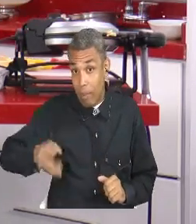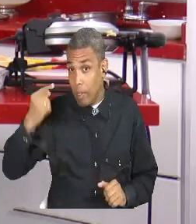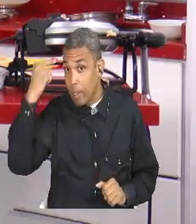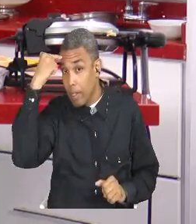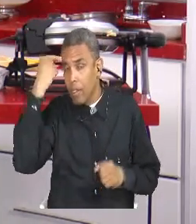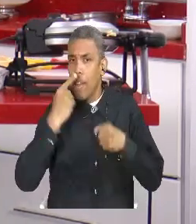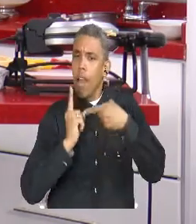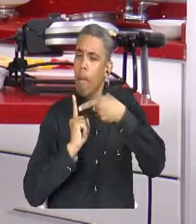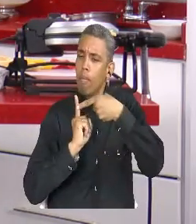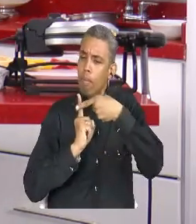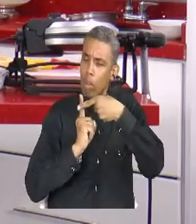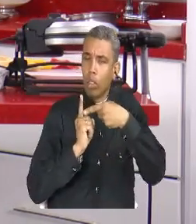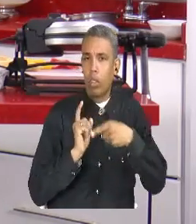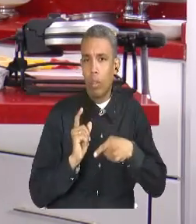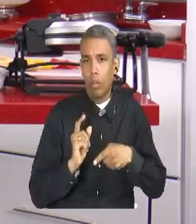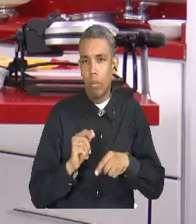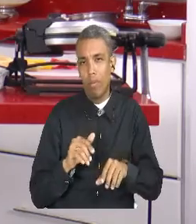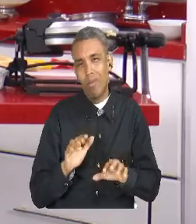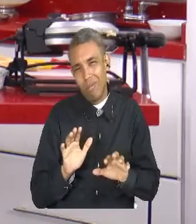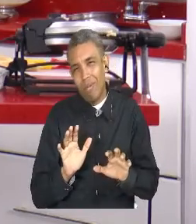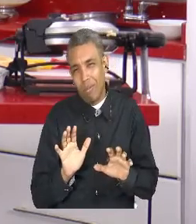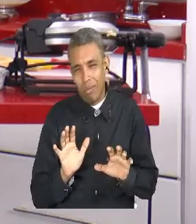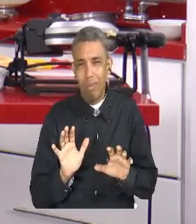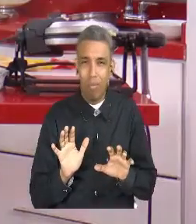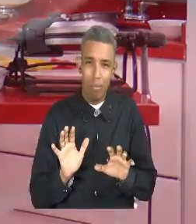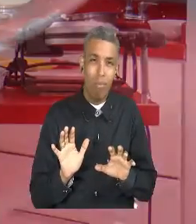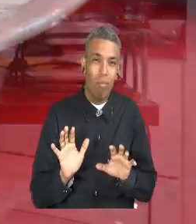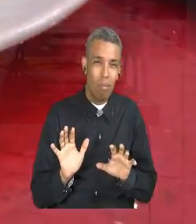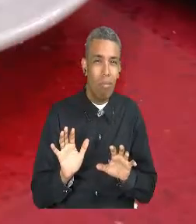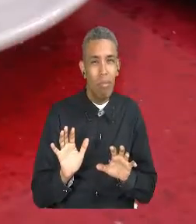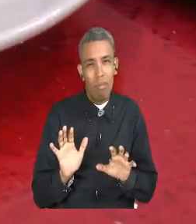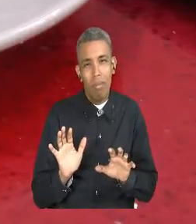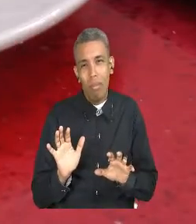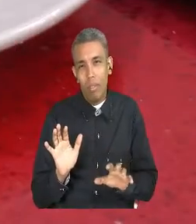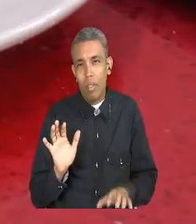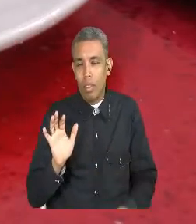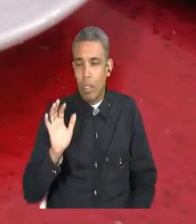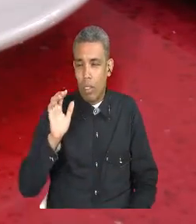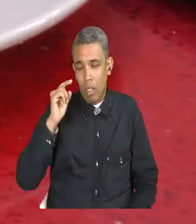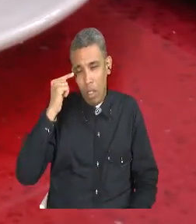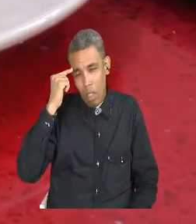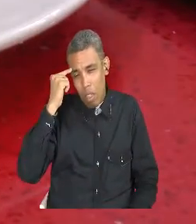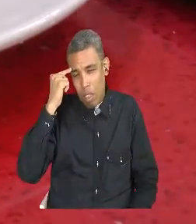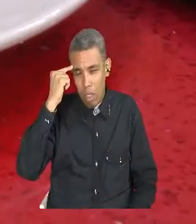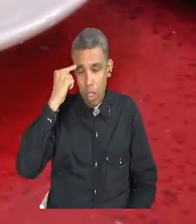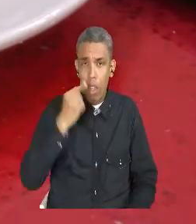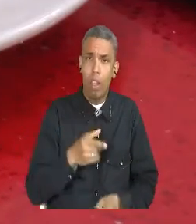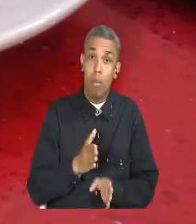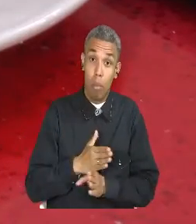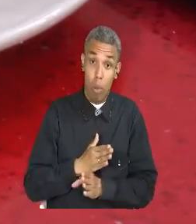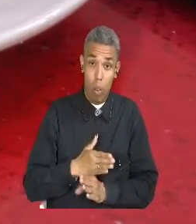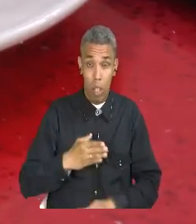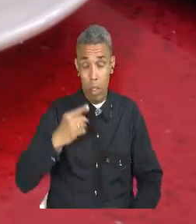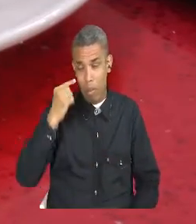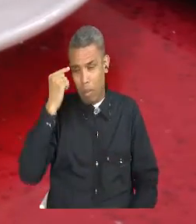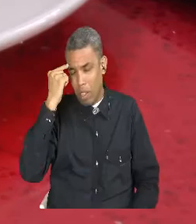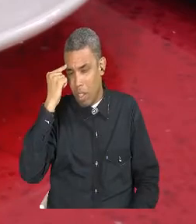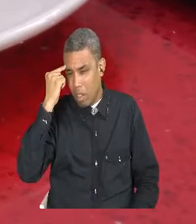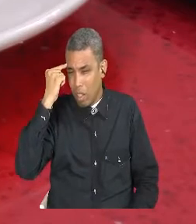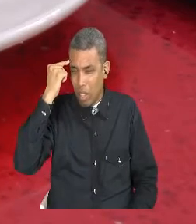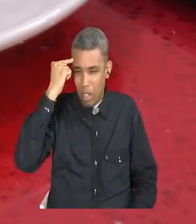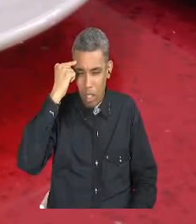Ajá. Hay momentos en que uno se siente como demasiado hundido, como con tantos problemas, tantas cosas y sobre sí.